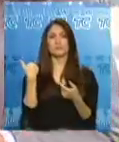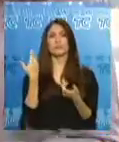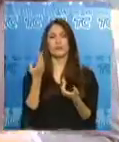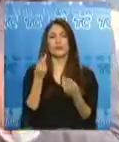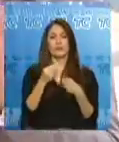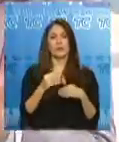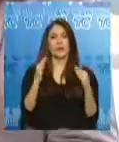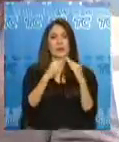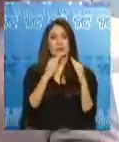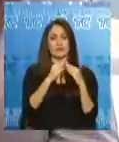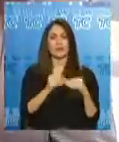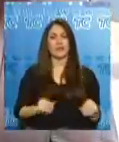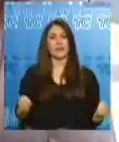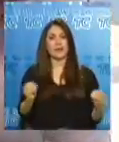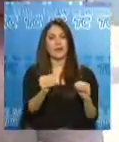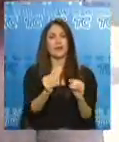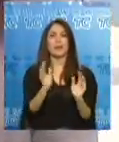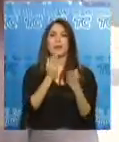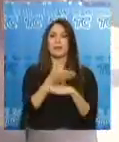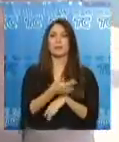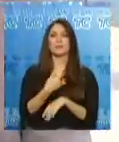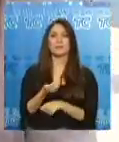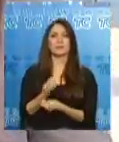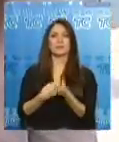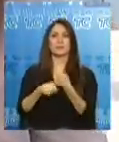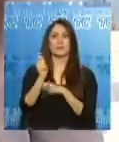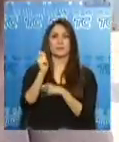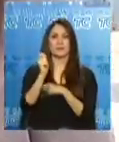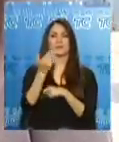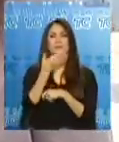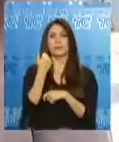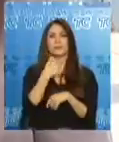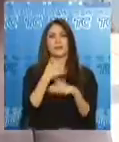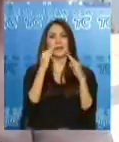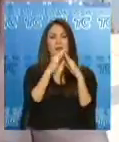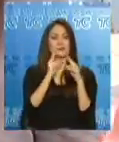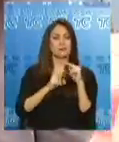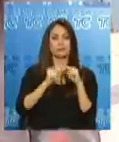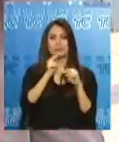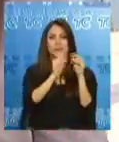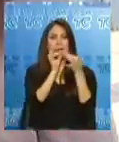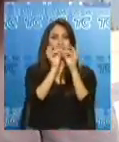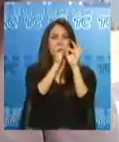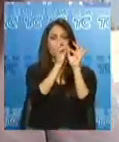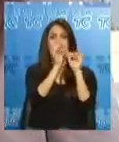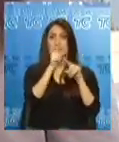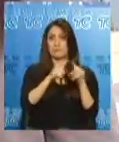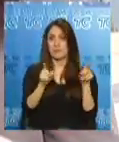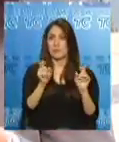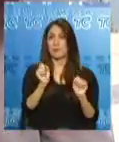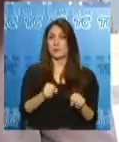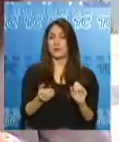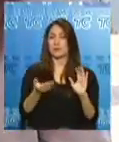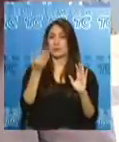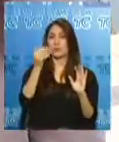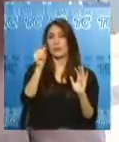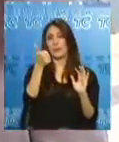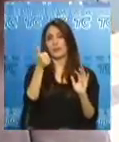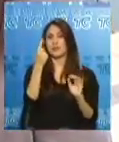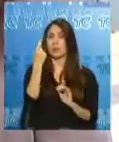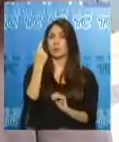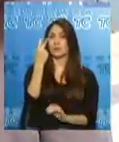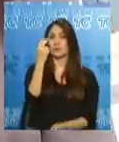bien inmueble y que luego lo quieren vender para poder mejorar su casa. Realmente los rendimientos pueden subir del 10 al 11,